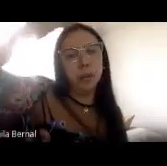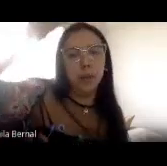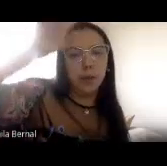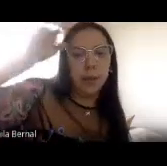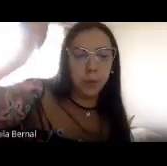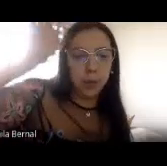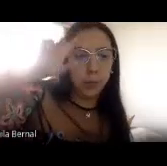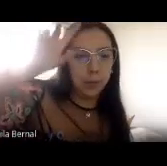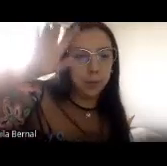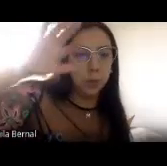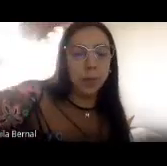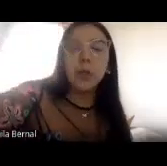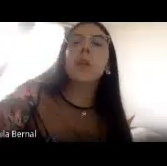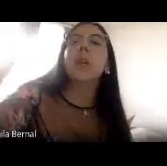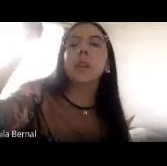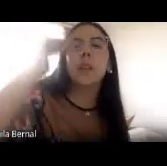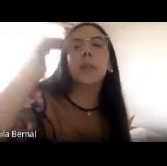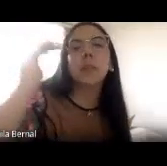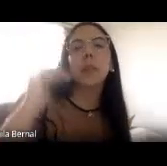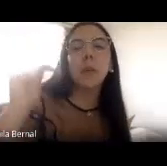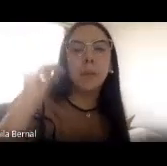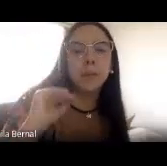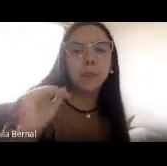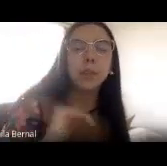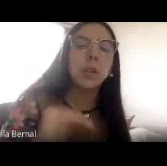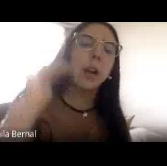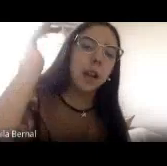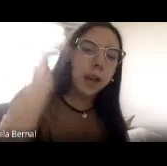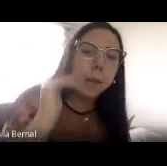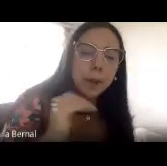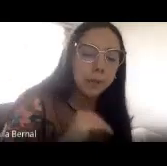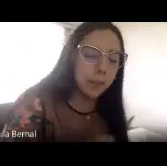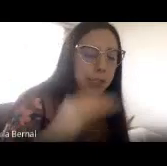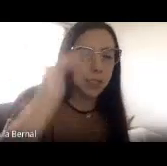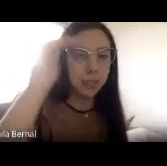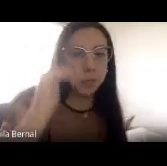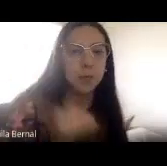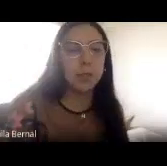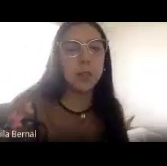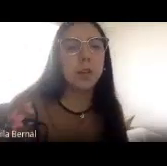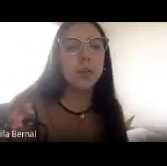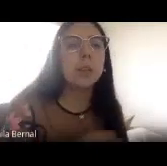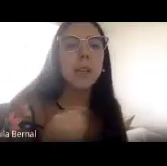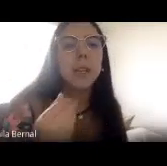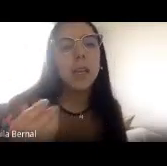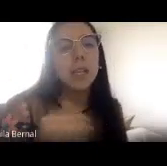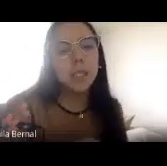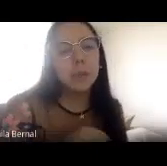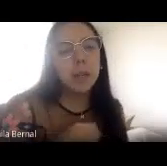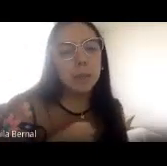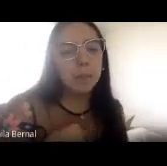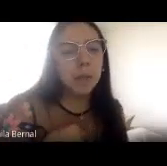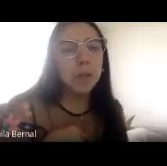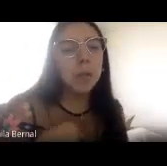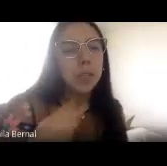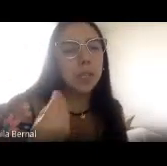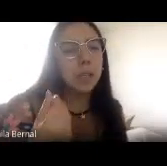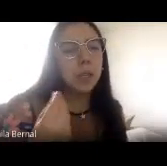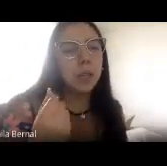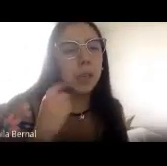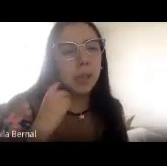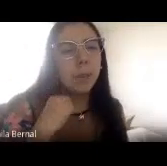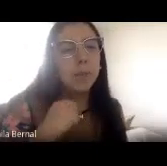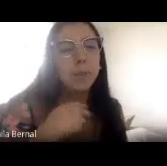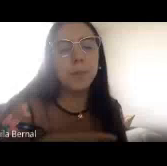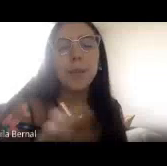agua entra por la parte superior y a través de que va pasando cada capa, que ya las vimos anteriormente, se va limpiando